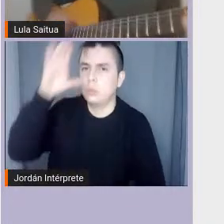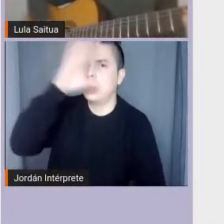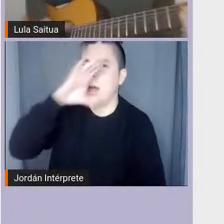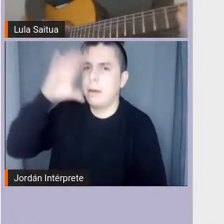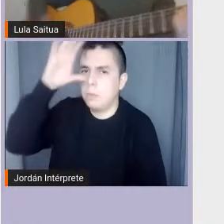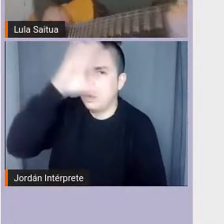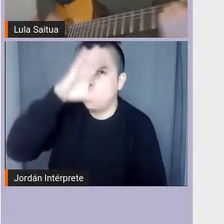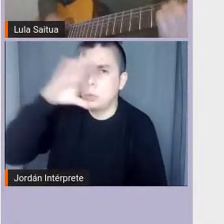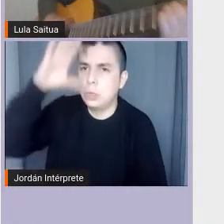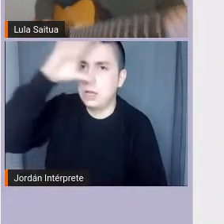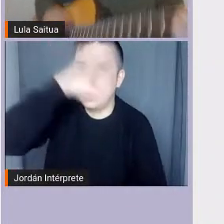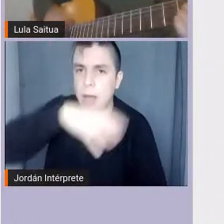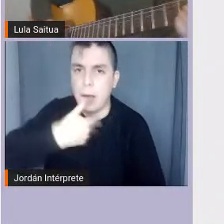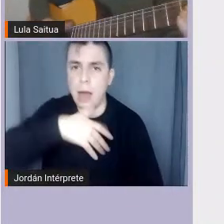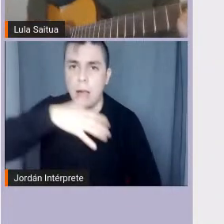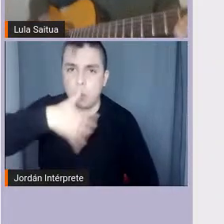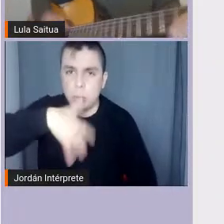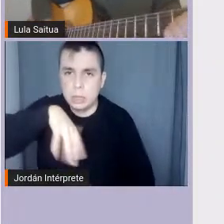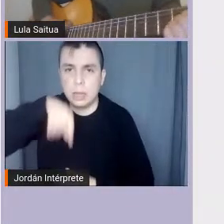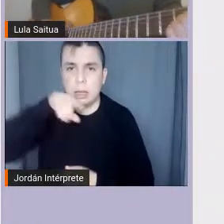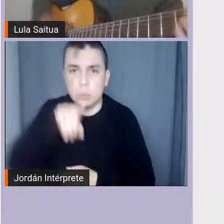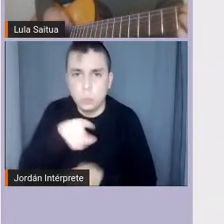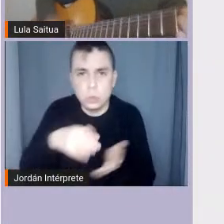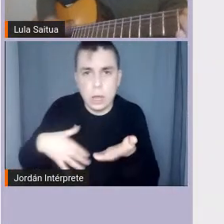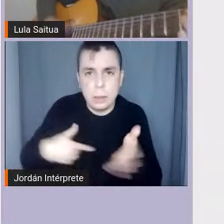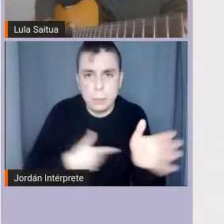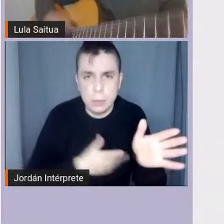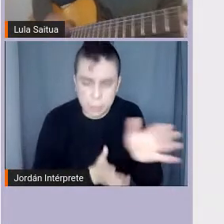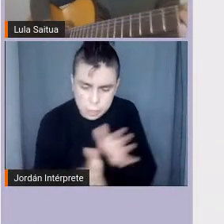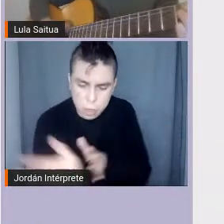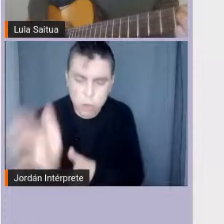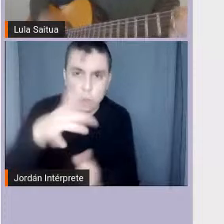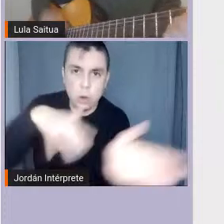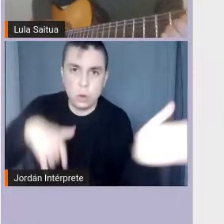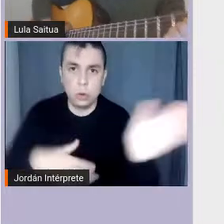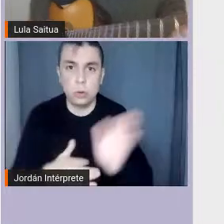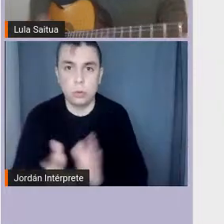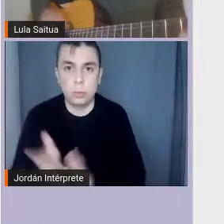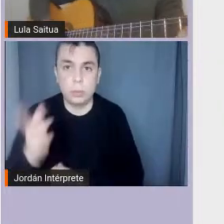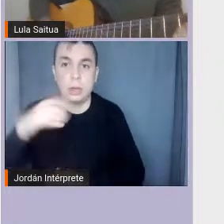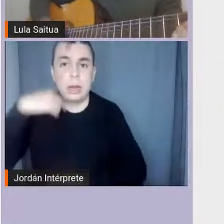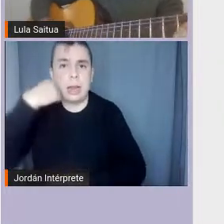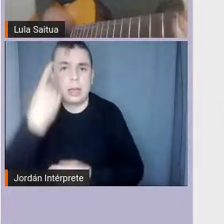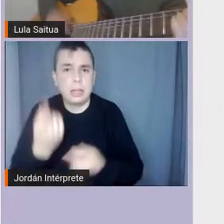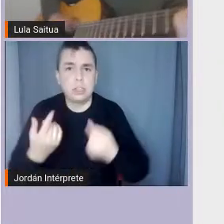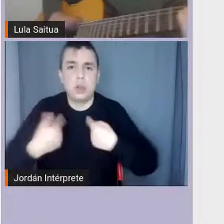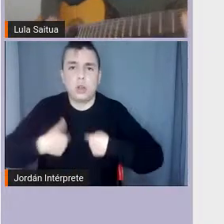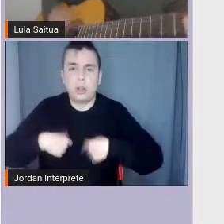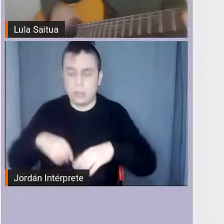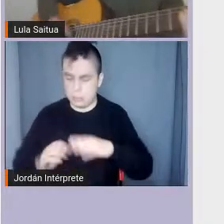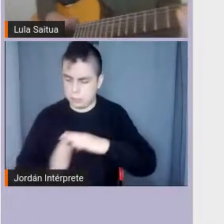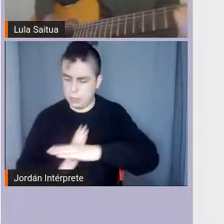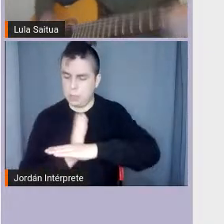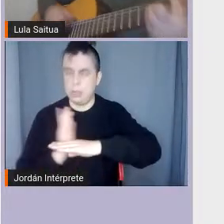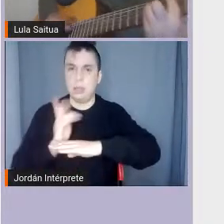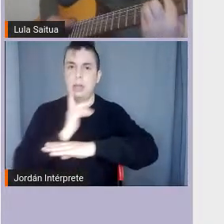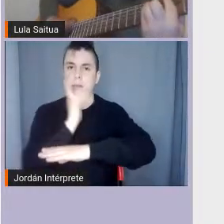busca, busca, habita tu sendero, para que yo